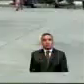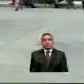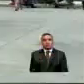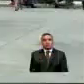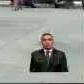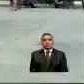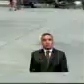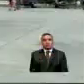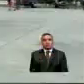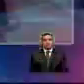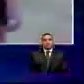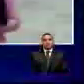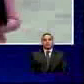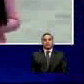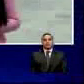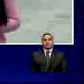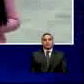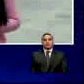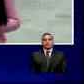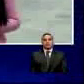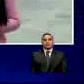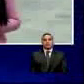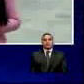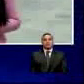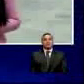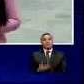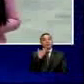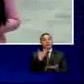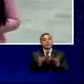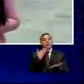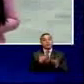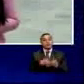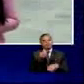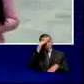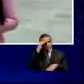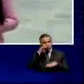Gracias, Karen. Buenas tardes.